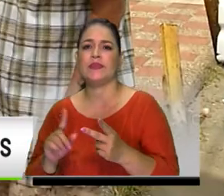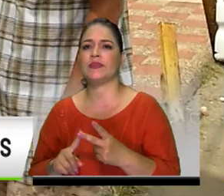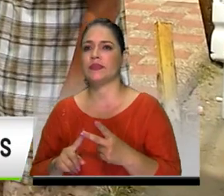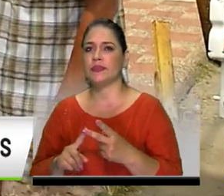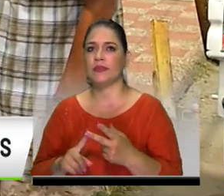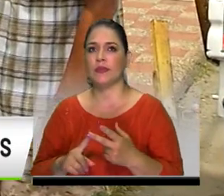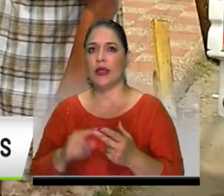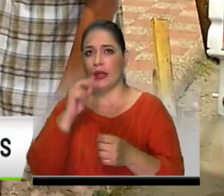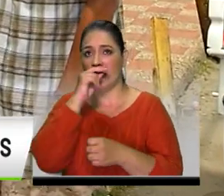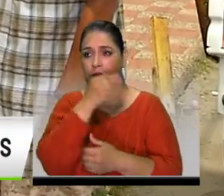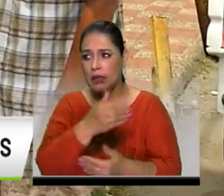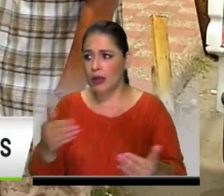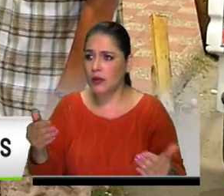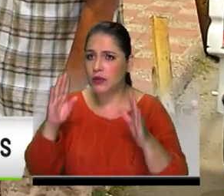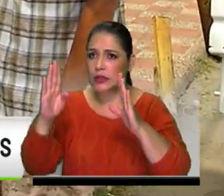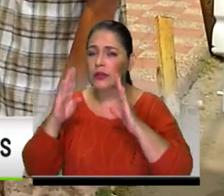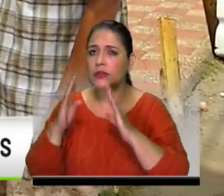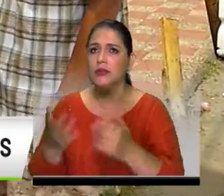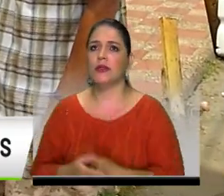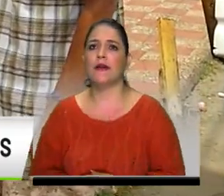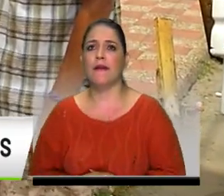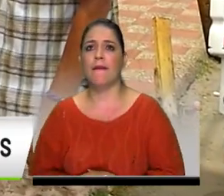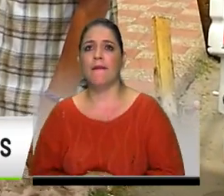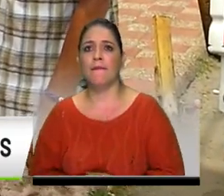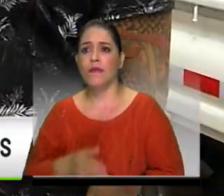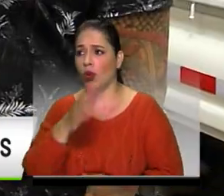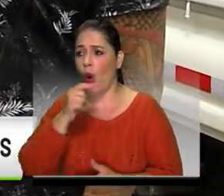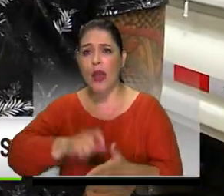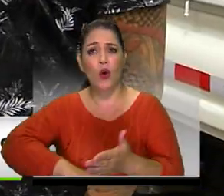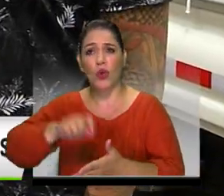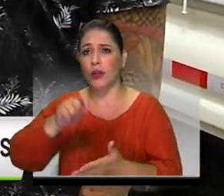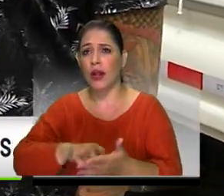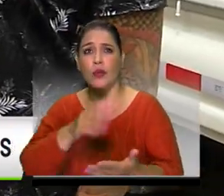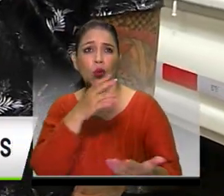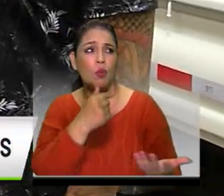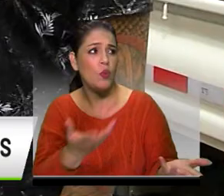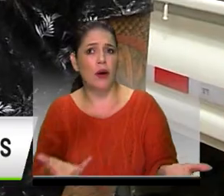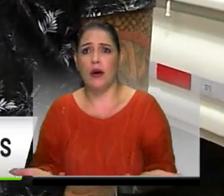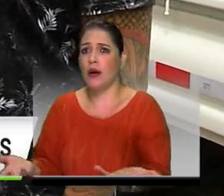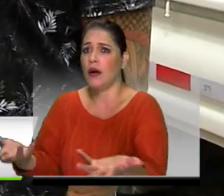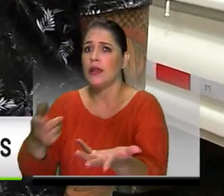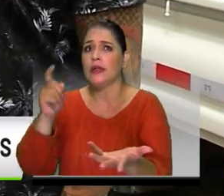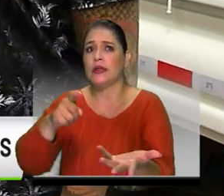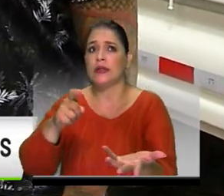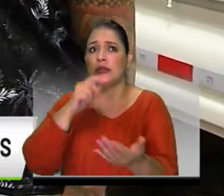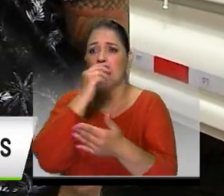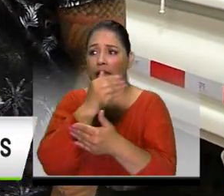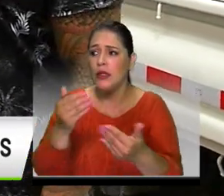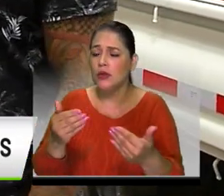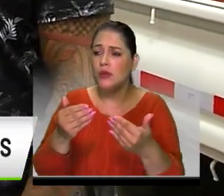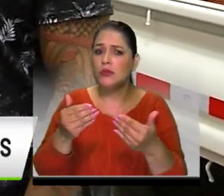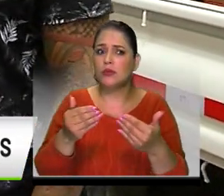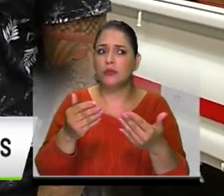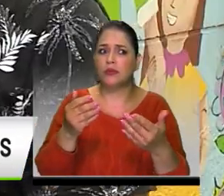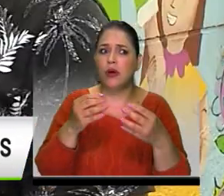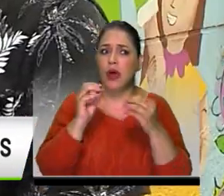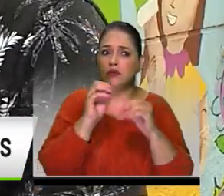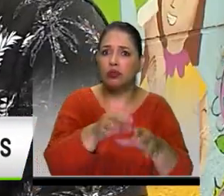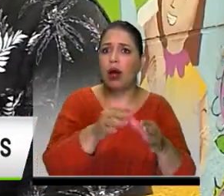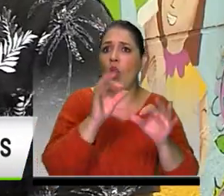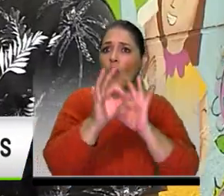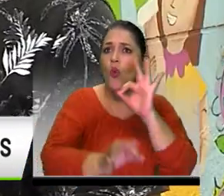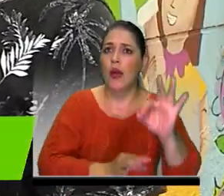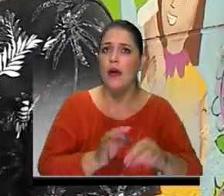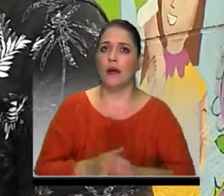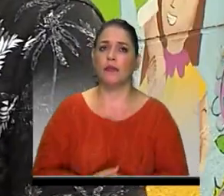infancia. Aseguran que además tampoco han iniciado la contratación y los padres de familia requieren con urgencia que el hogar abra sus puertas. Esa es la